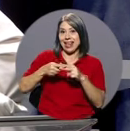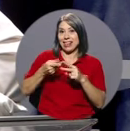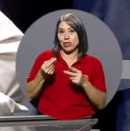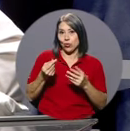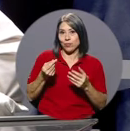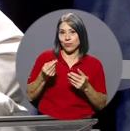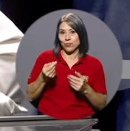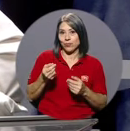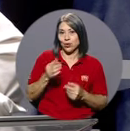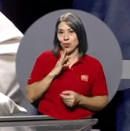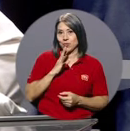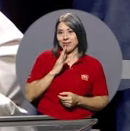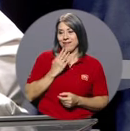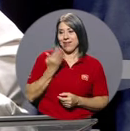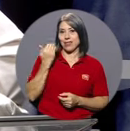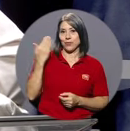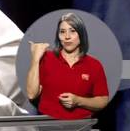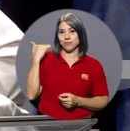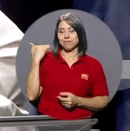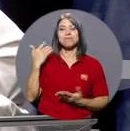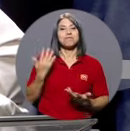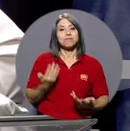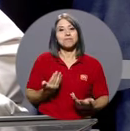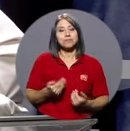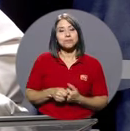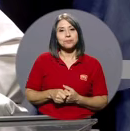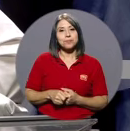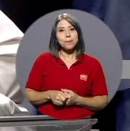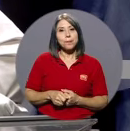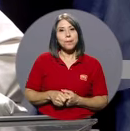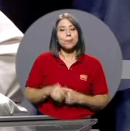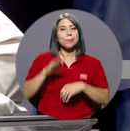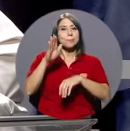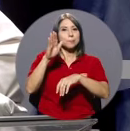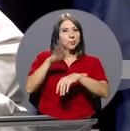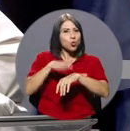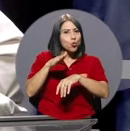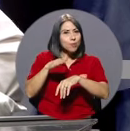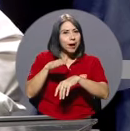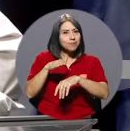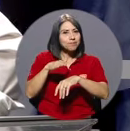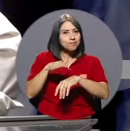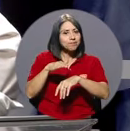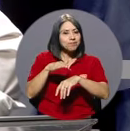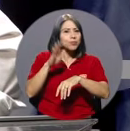anterior, ya para ponerle aquí mi opinión, la culpa